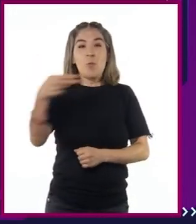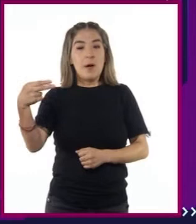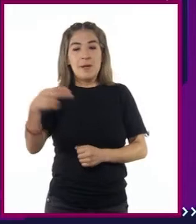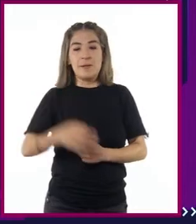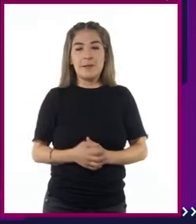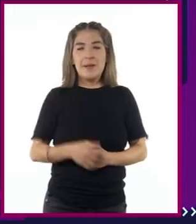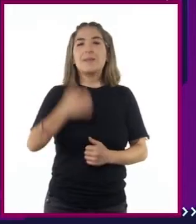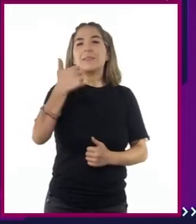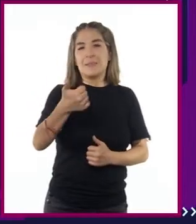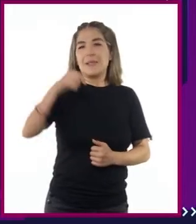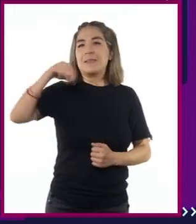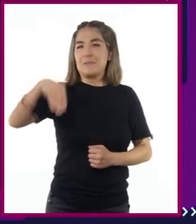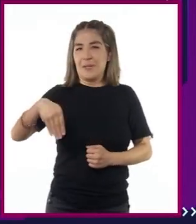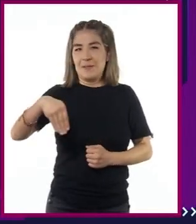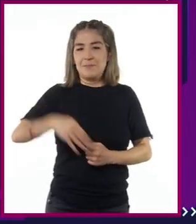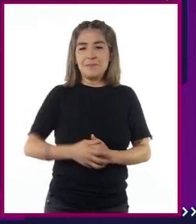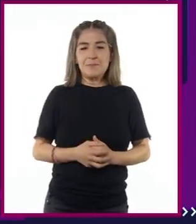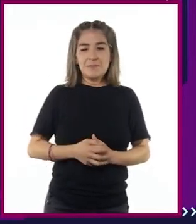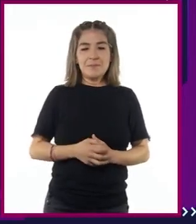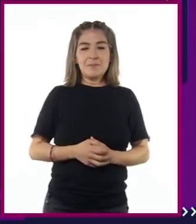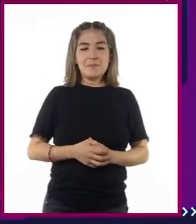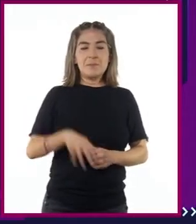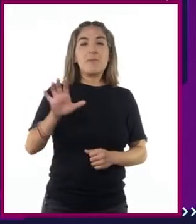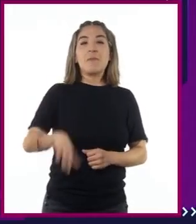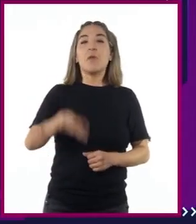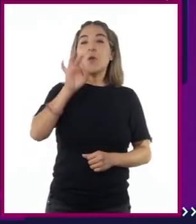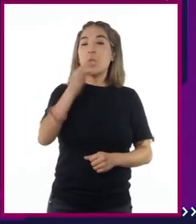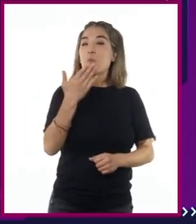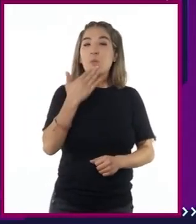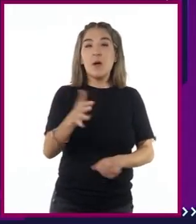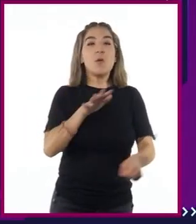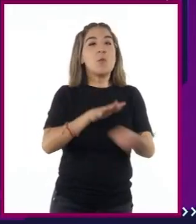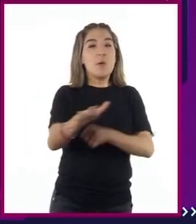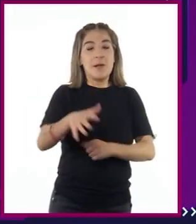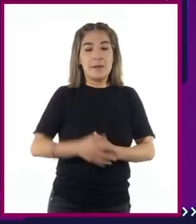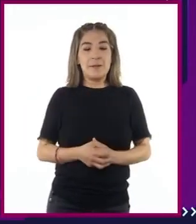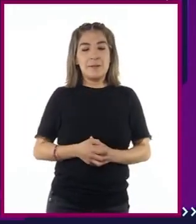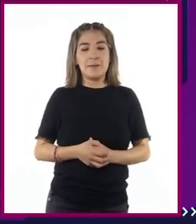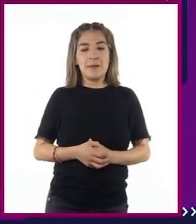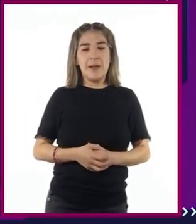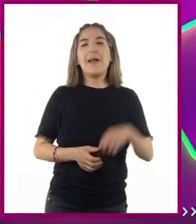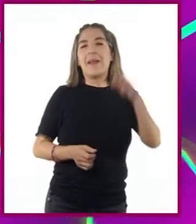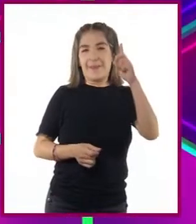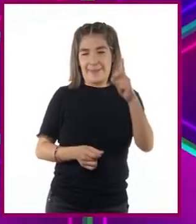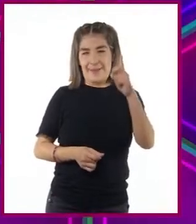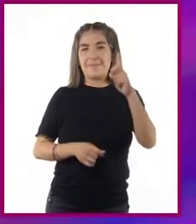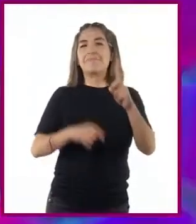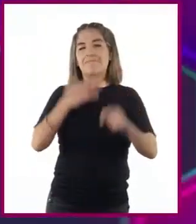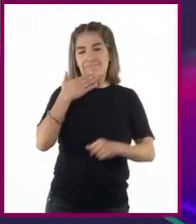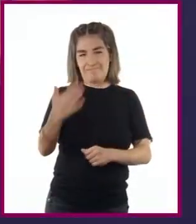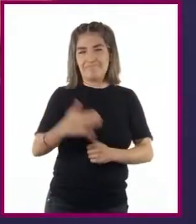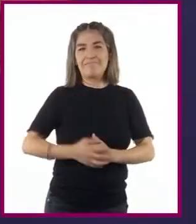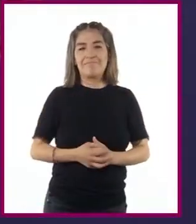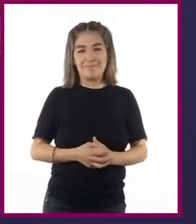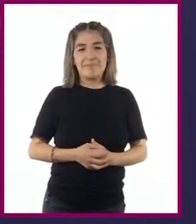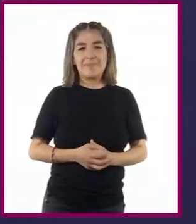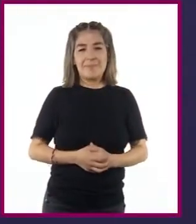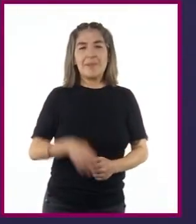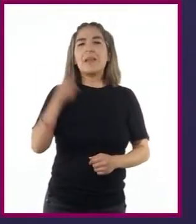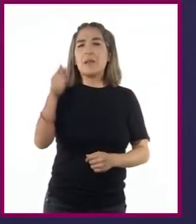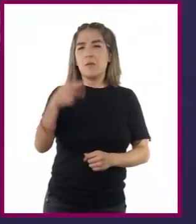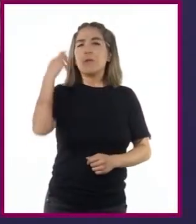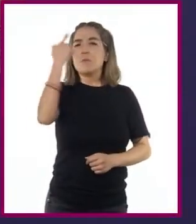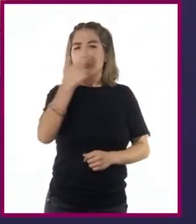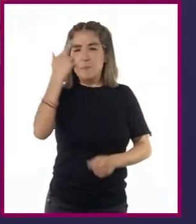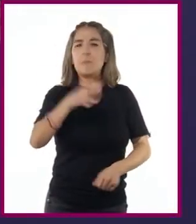a 6 metros. La opción correcta es el inciso D. Se han